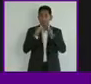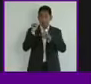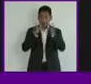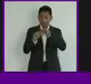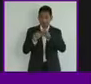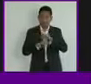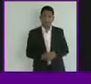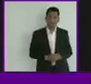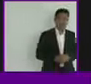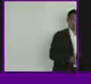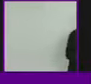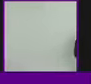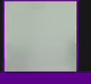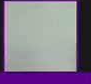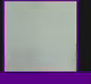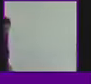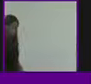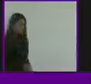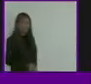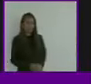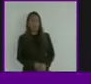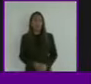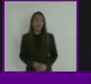¿tendremos ese acompañamiento en las instituciones educativas?